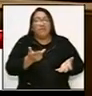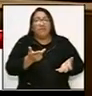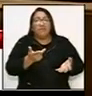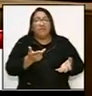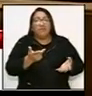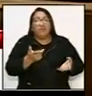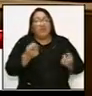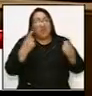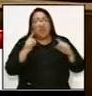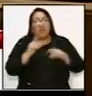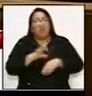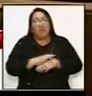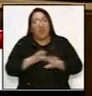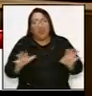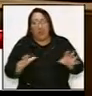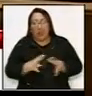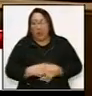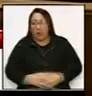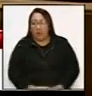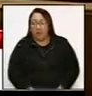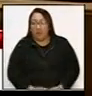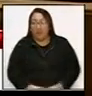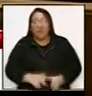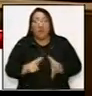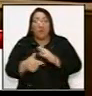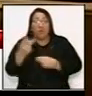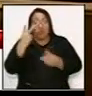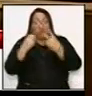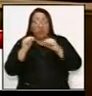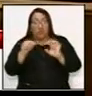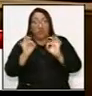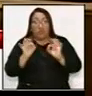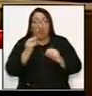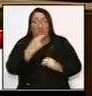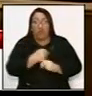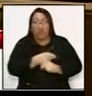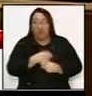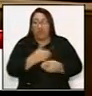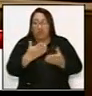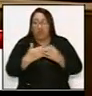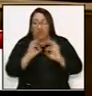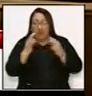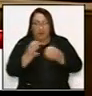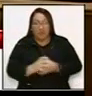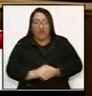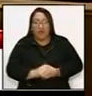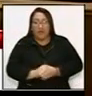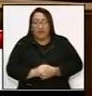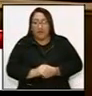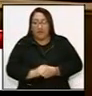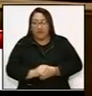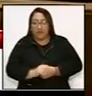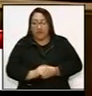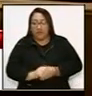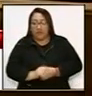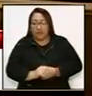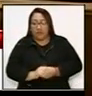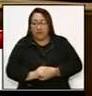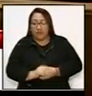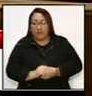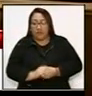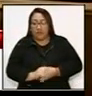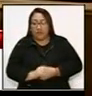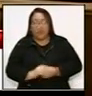decisión médica, ¿no? Y la necropsia se hizo allí mismo en el hospital a petición de la familia, para no tener que ser trasladado